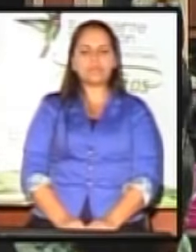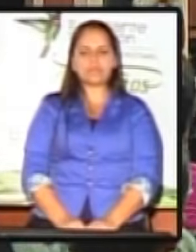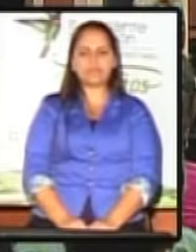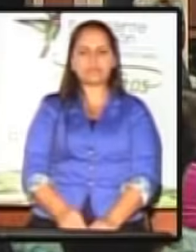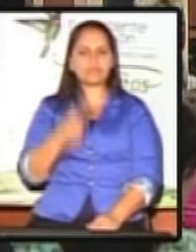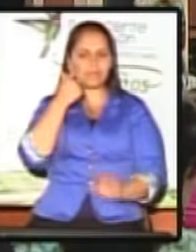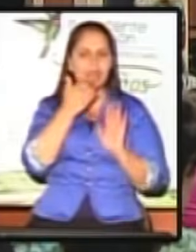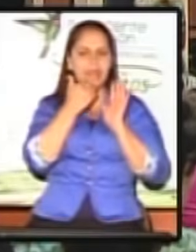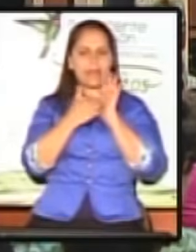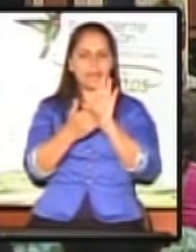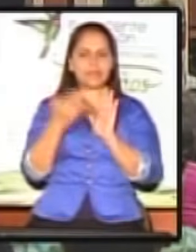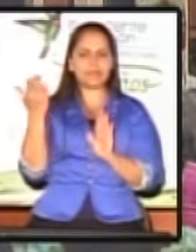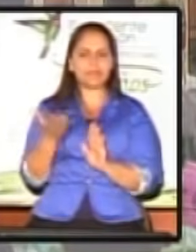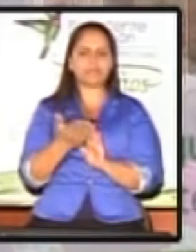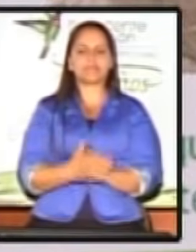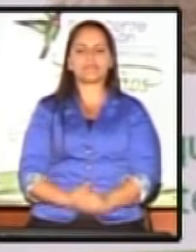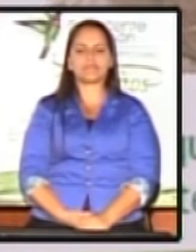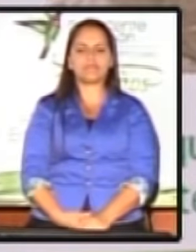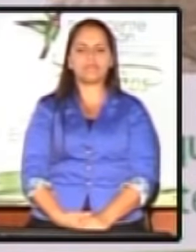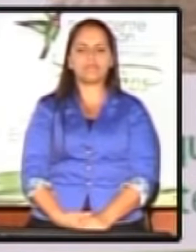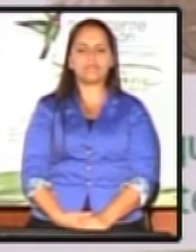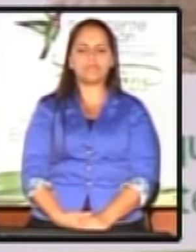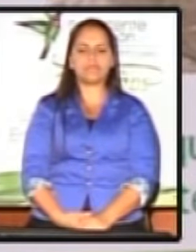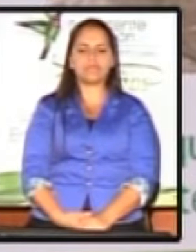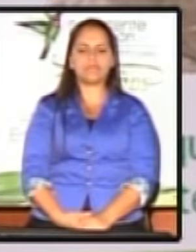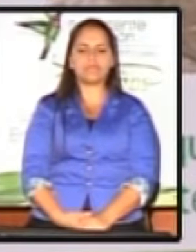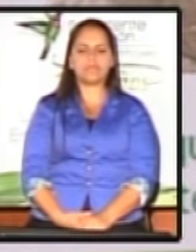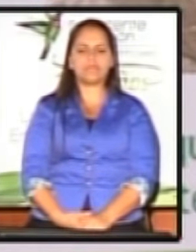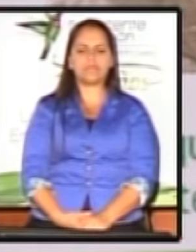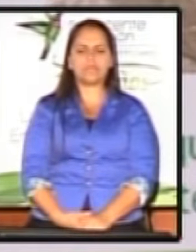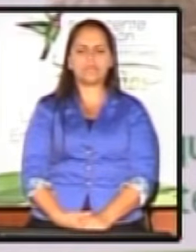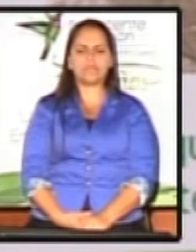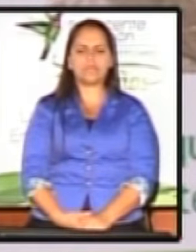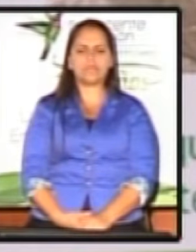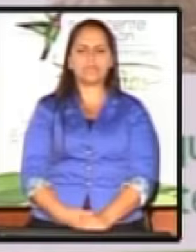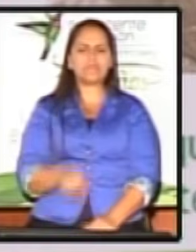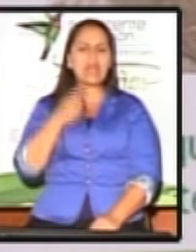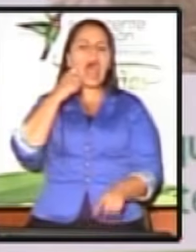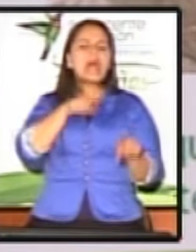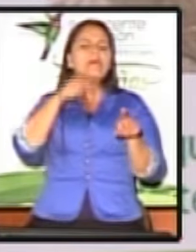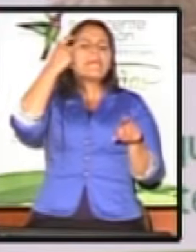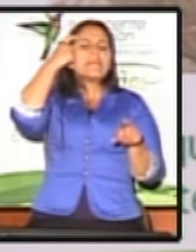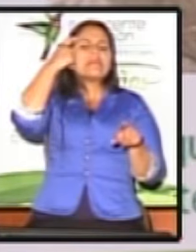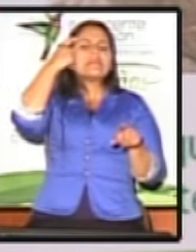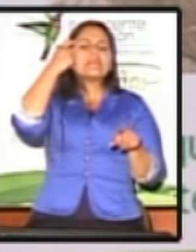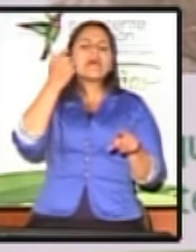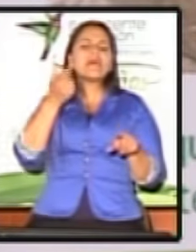Miren el ejemplo, muchas personas creen que el cáncer es literalmente esto. Esto es un